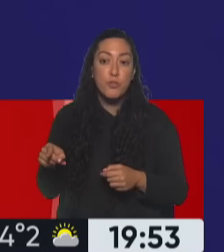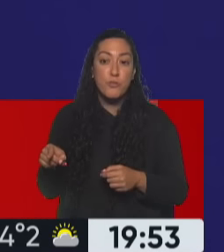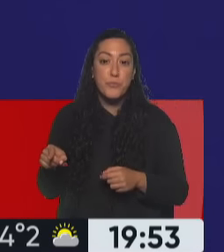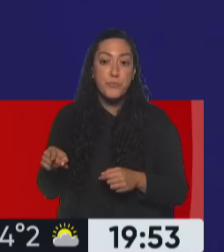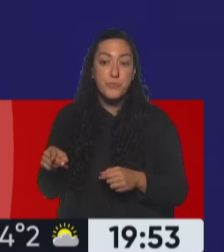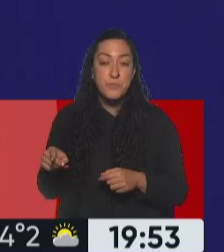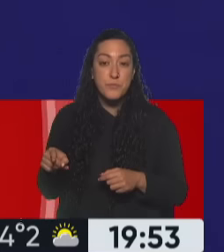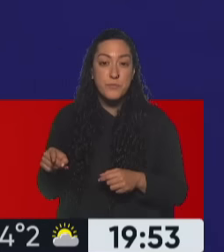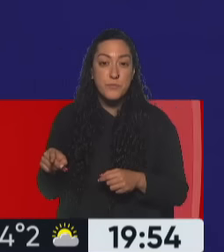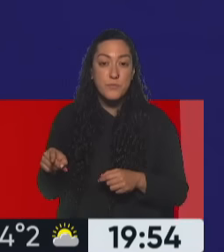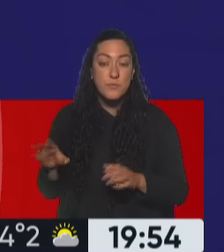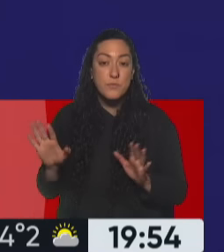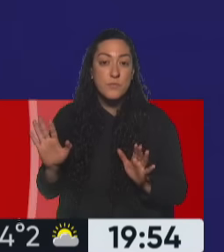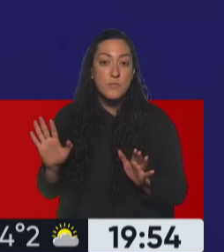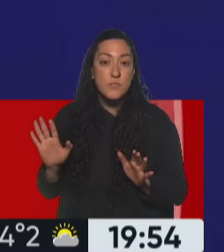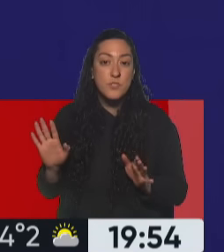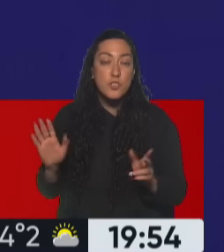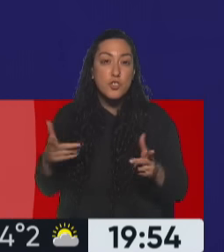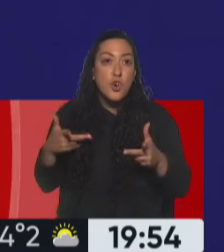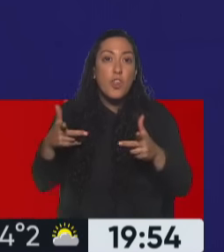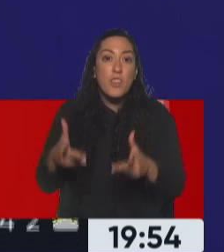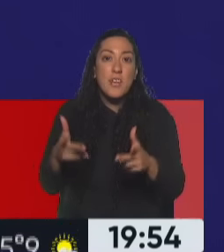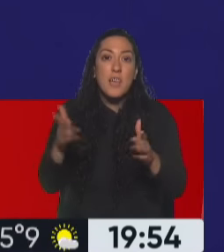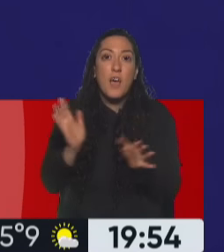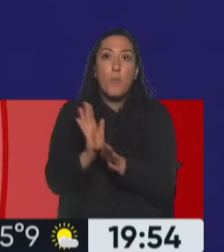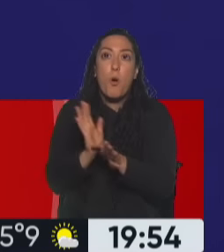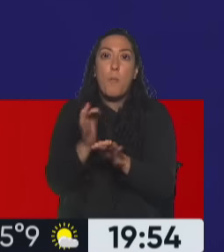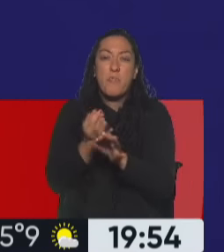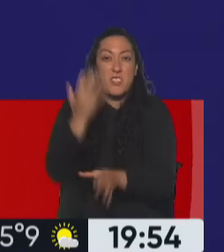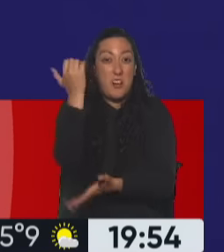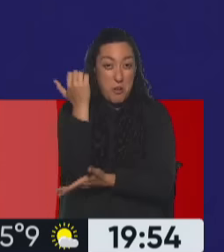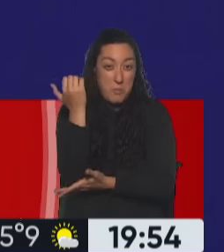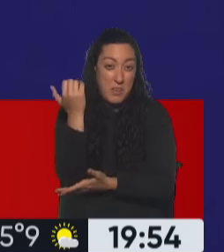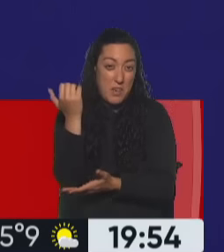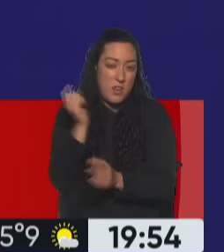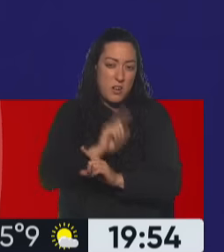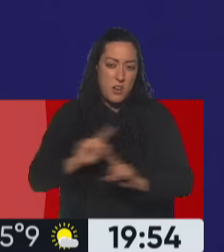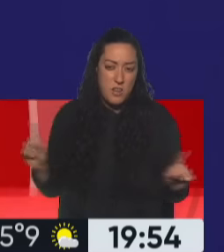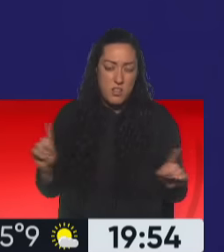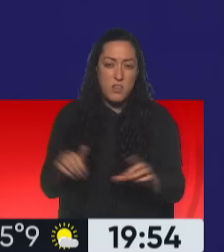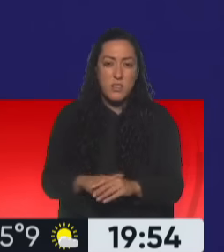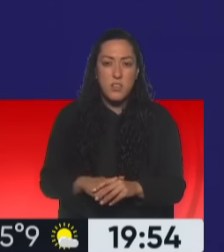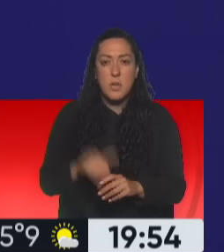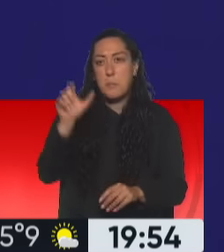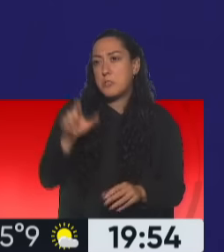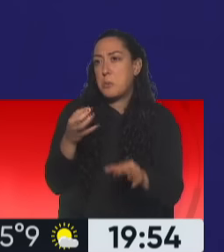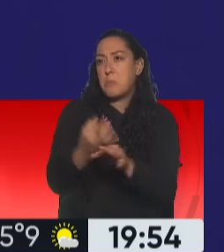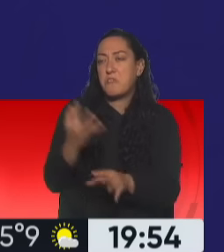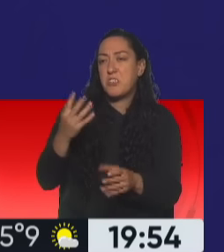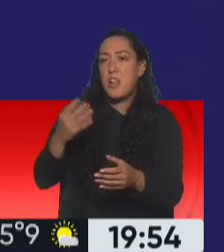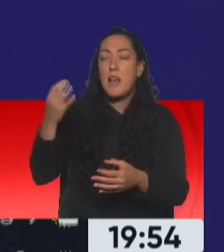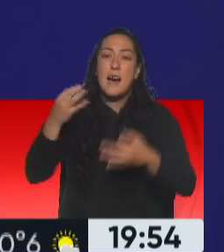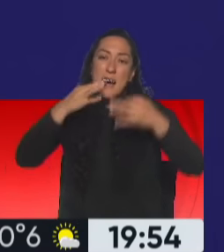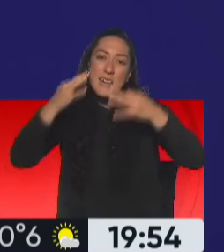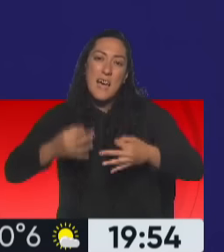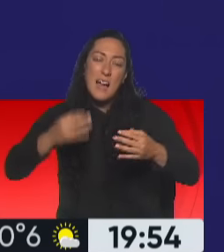digo, yo ni siquiera lo calificaría de hacer economía. Entonces, digamos, alguien que levanta, digamos, si me hace un análisis del tipo de cambio real diciendo